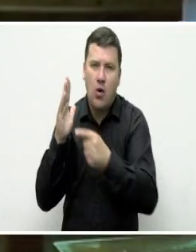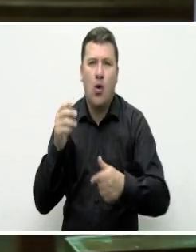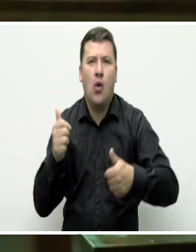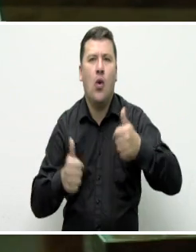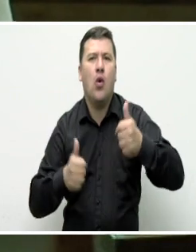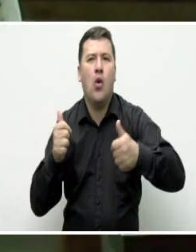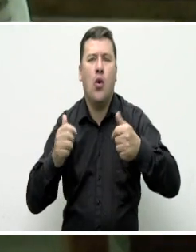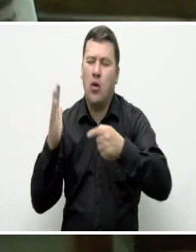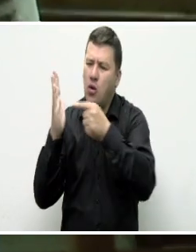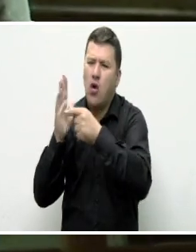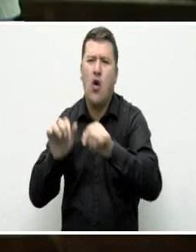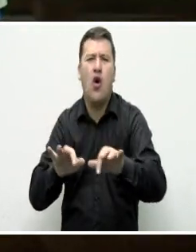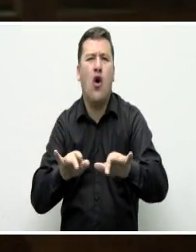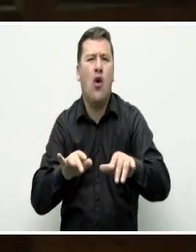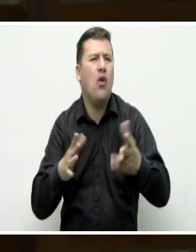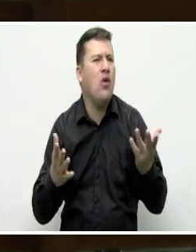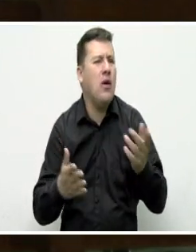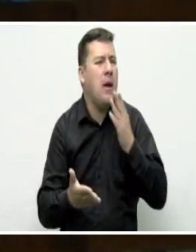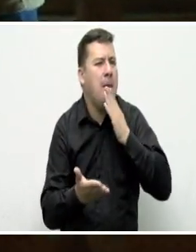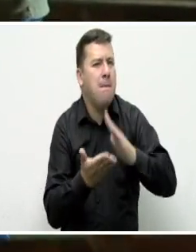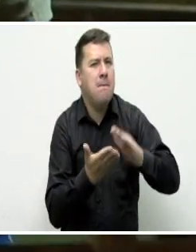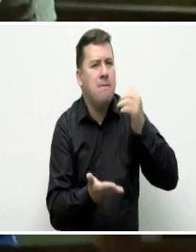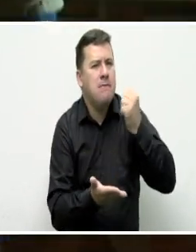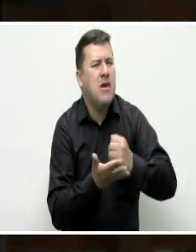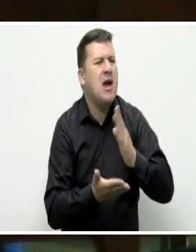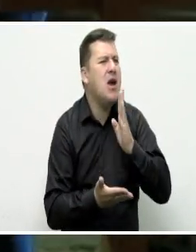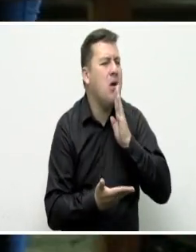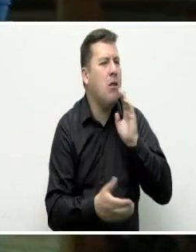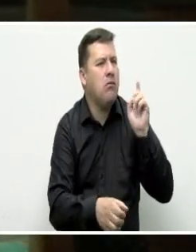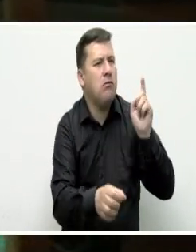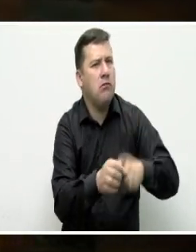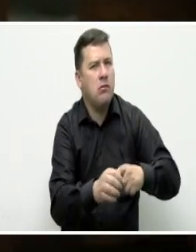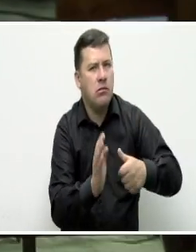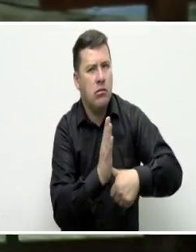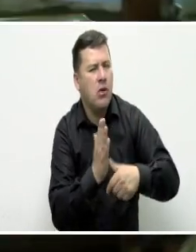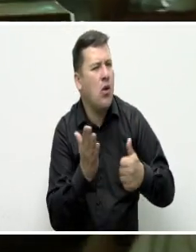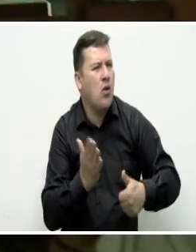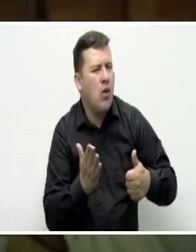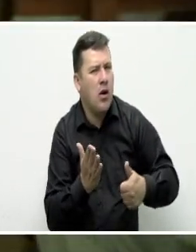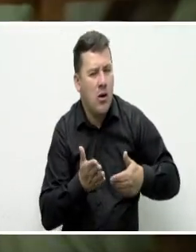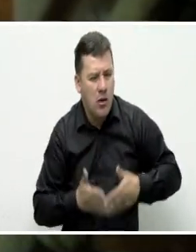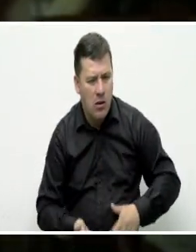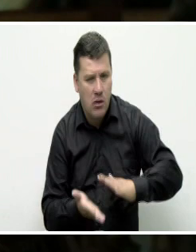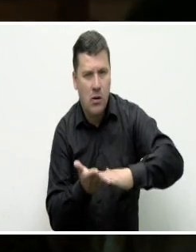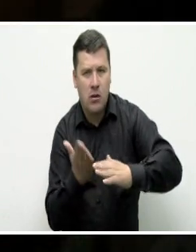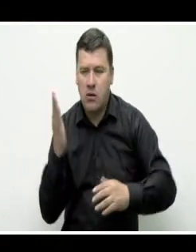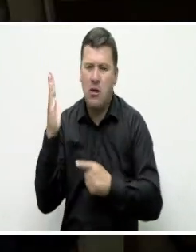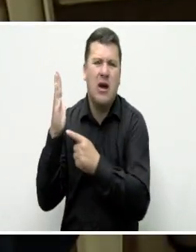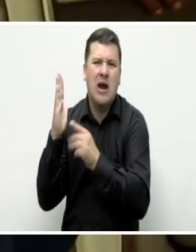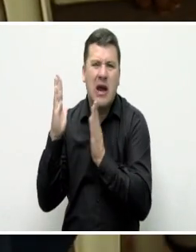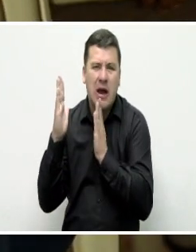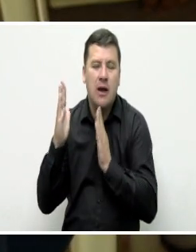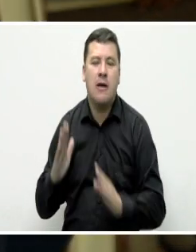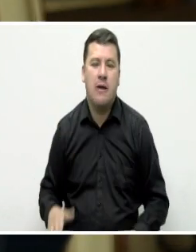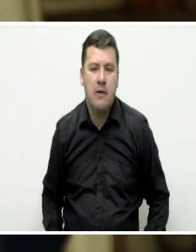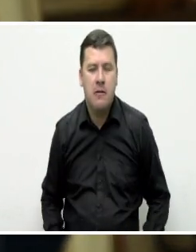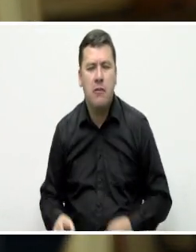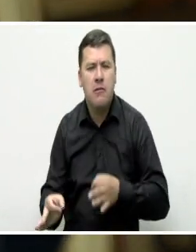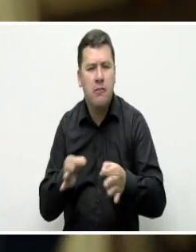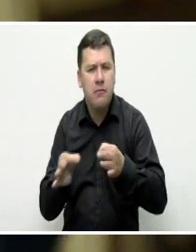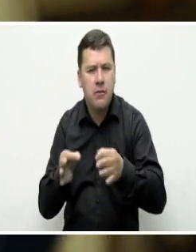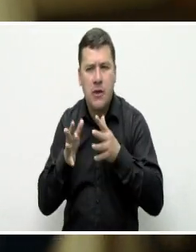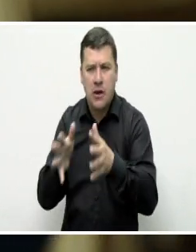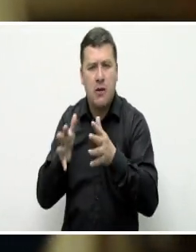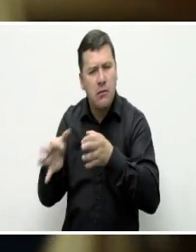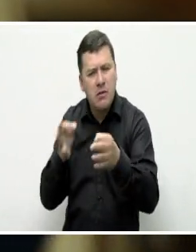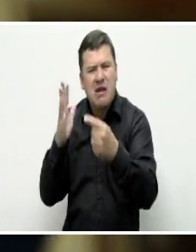las oficinas que están autorizadas para hacer la inscripción en el registro civil de nacimiento? Este año las